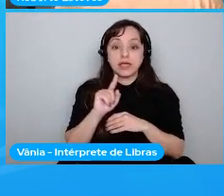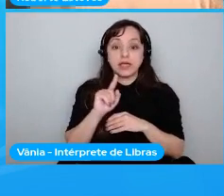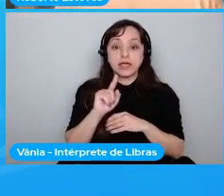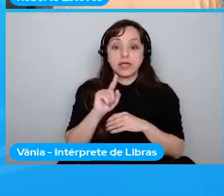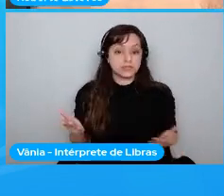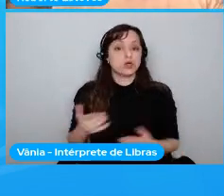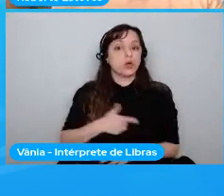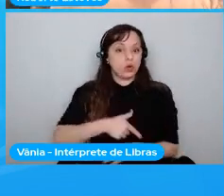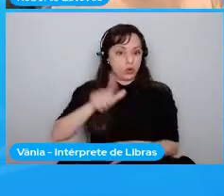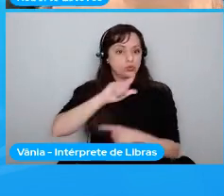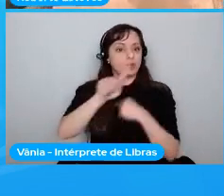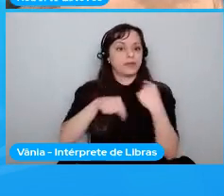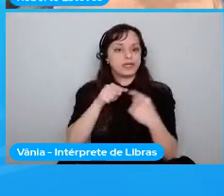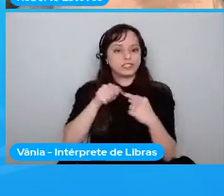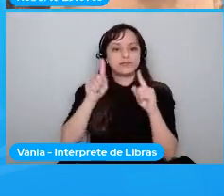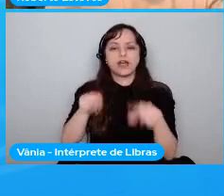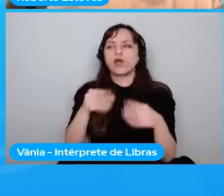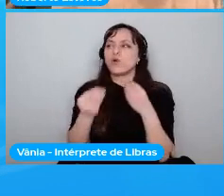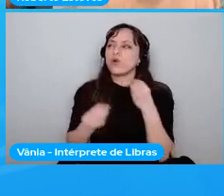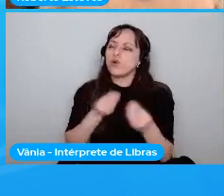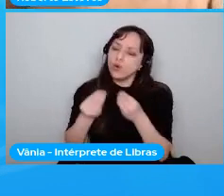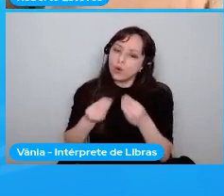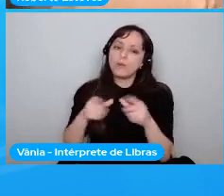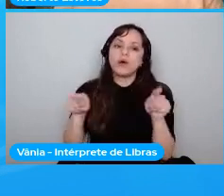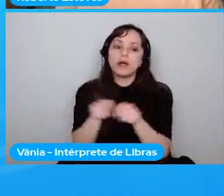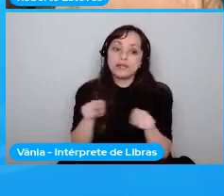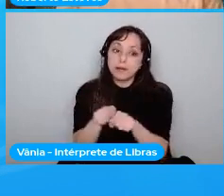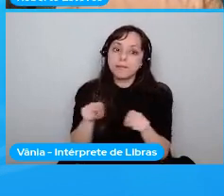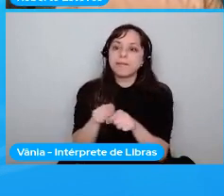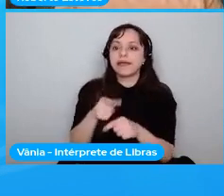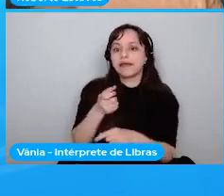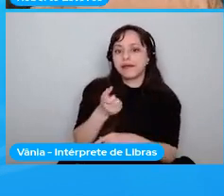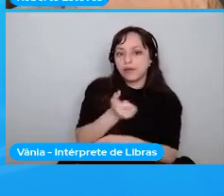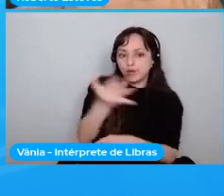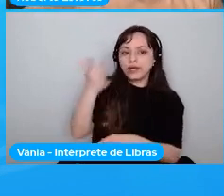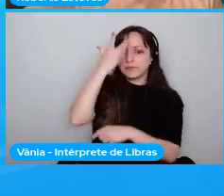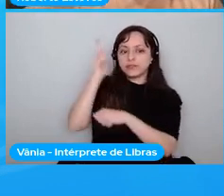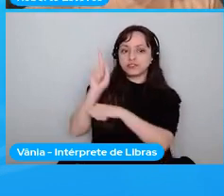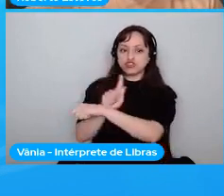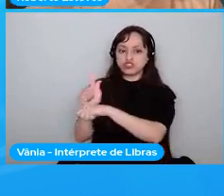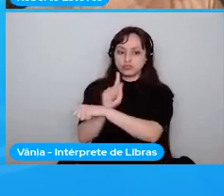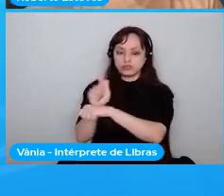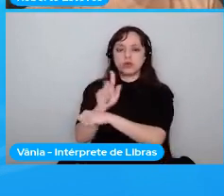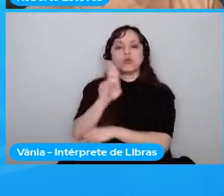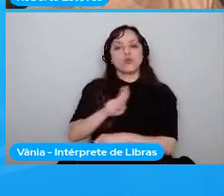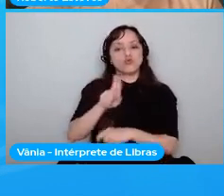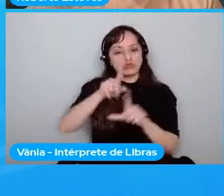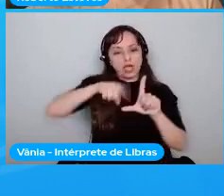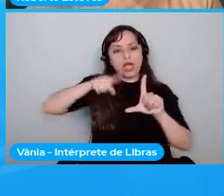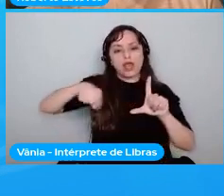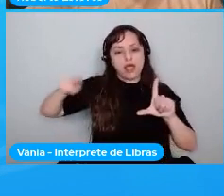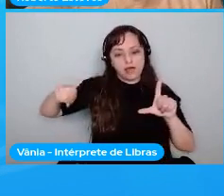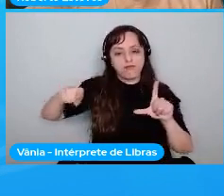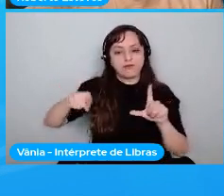otra de los objetivos es tratar de educar también pues, hacia arriba en el uso de nuevos tipos de gráficos.